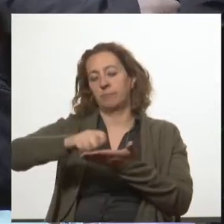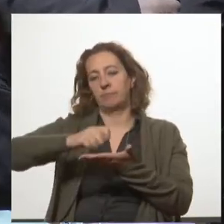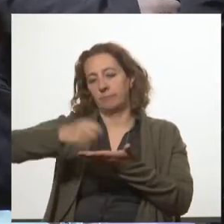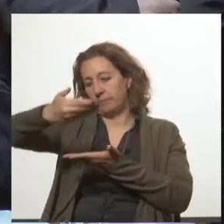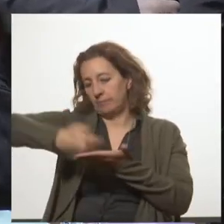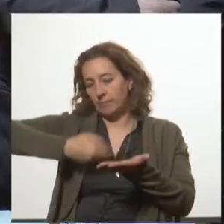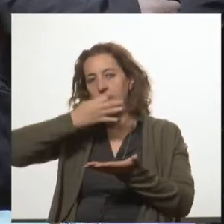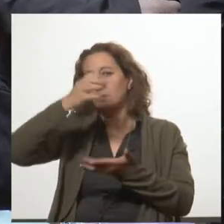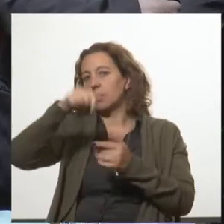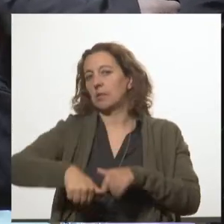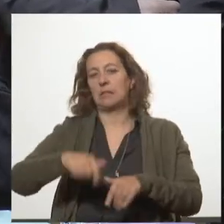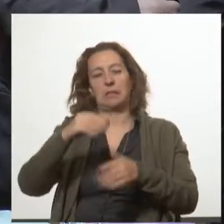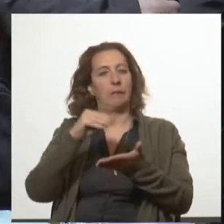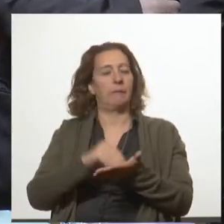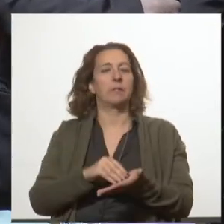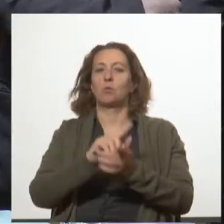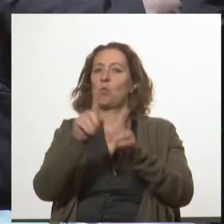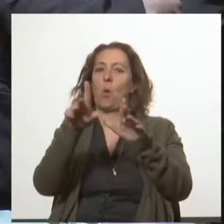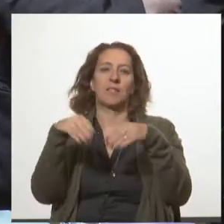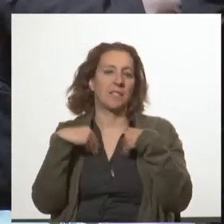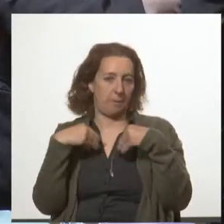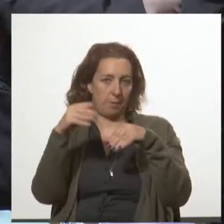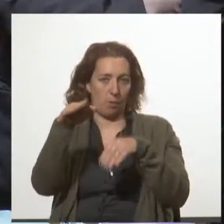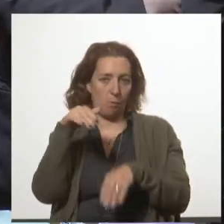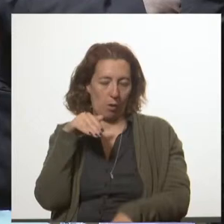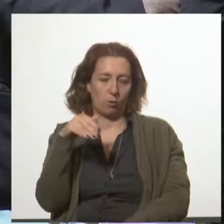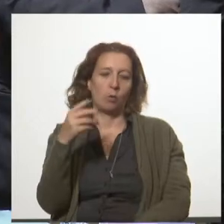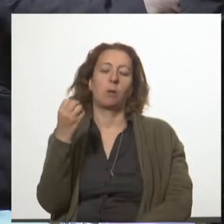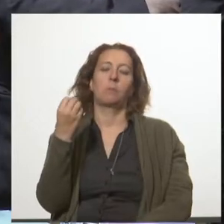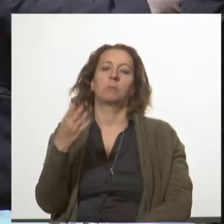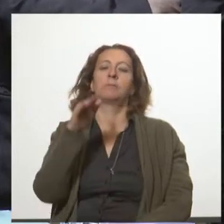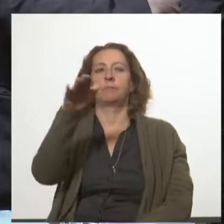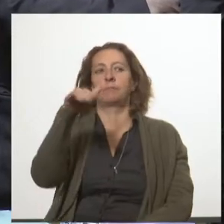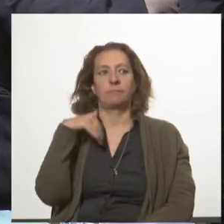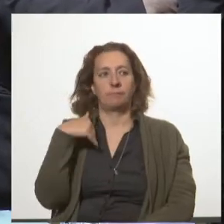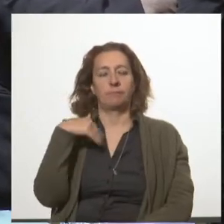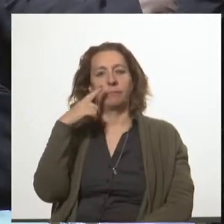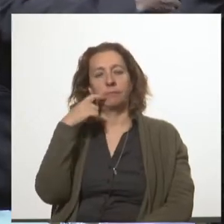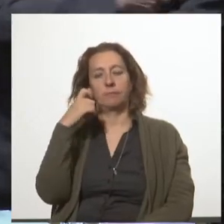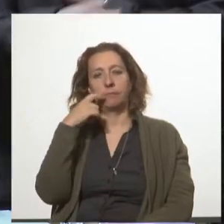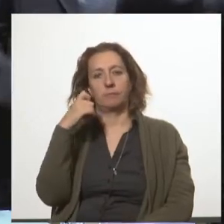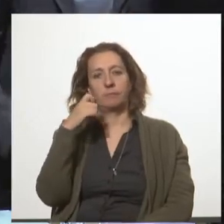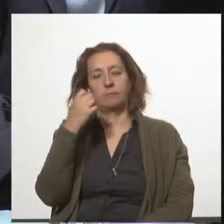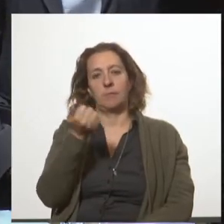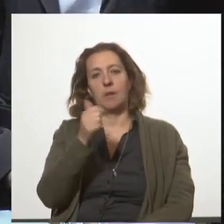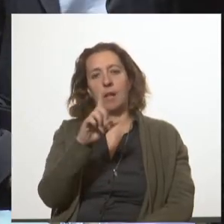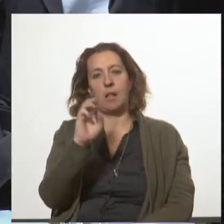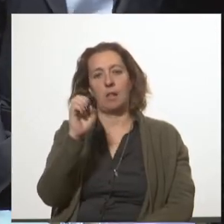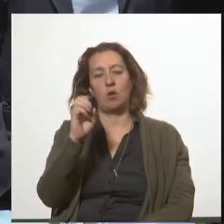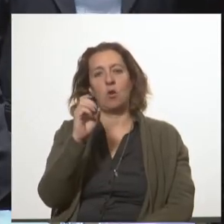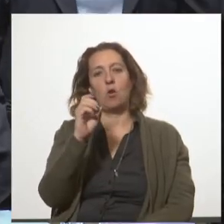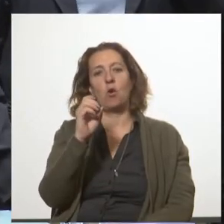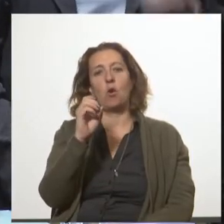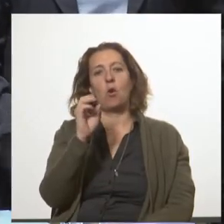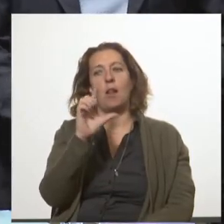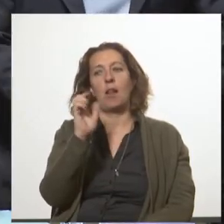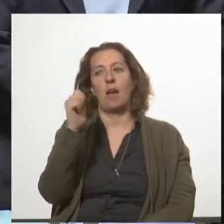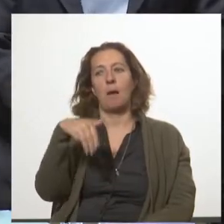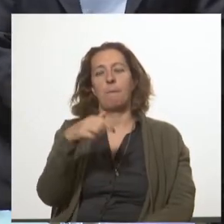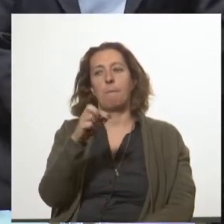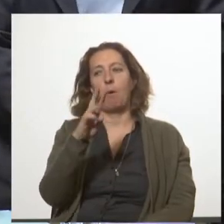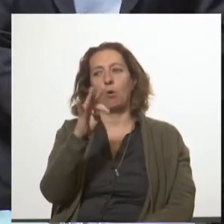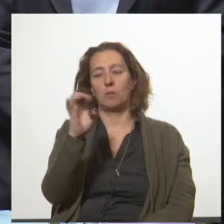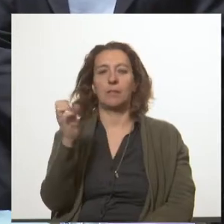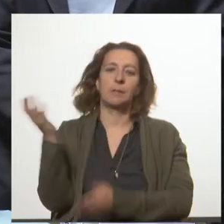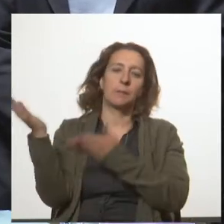no acepta la convocatoria del cuerpo por lo que queda convocado el señor aldo lamorte a quien se invita a pasar al